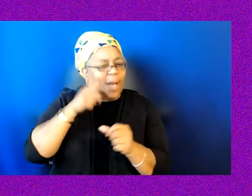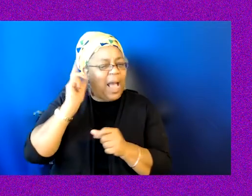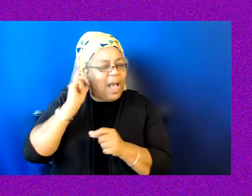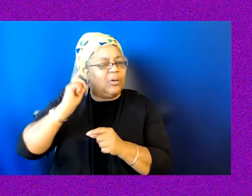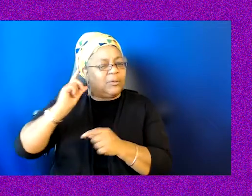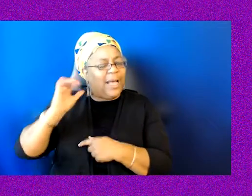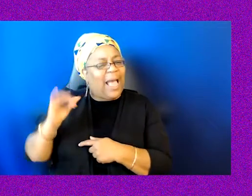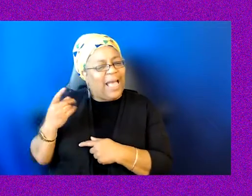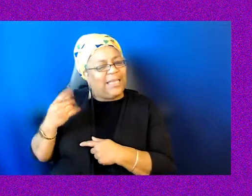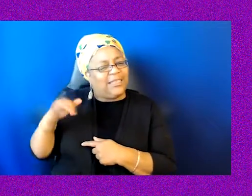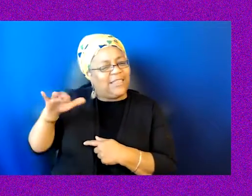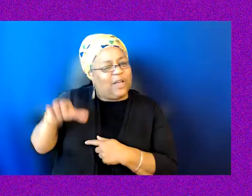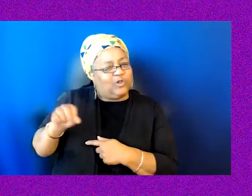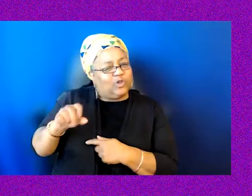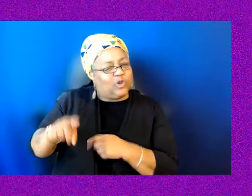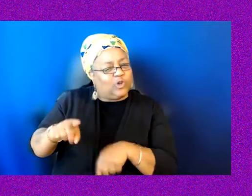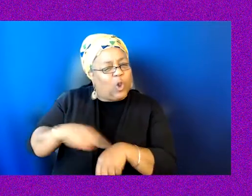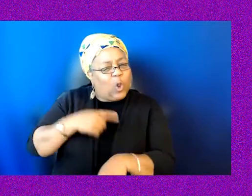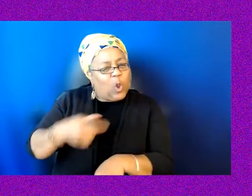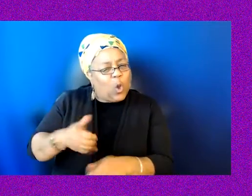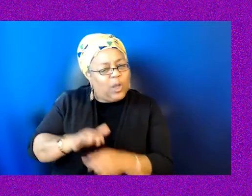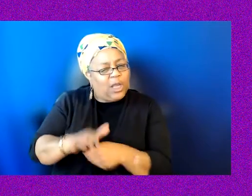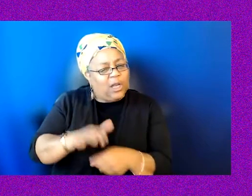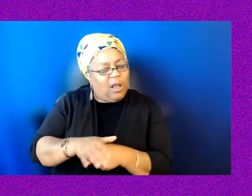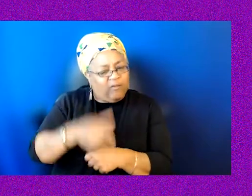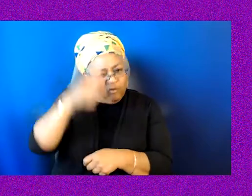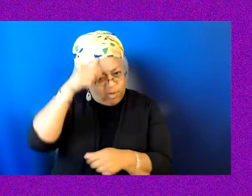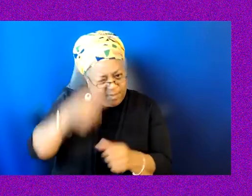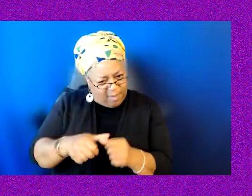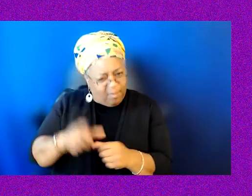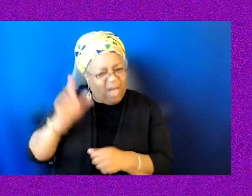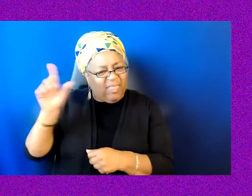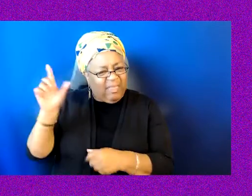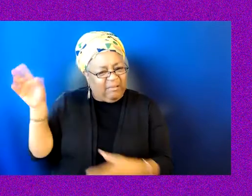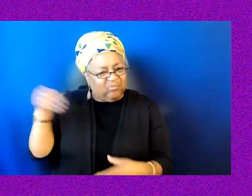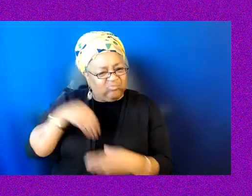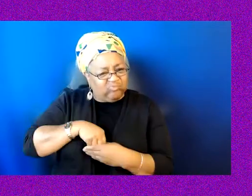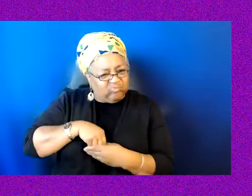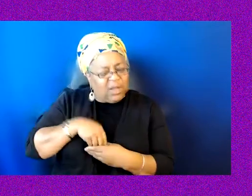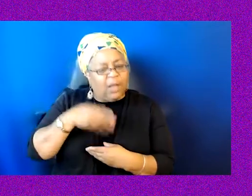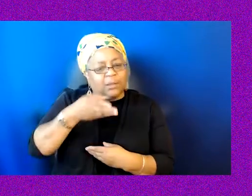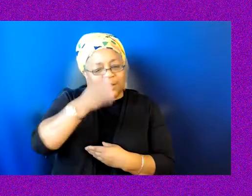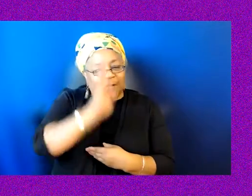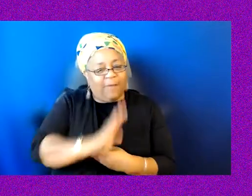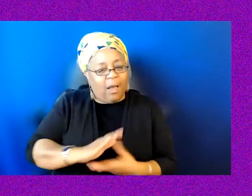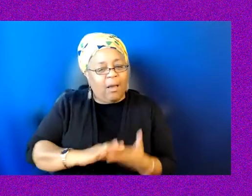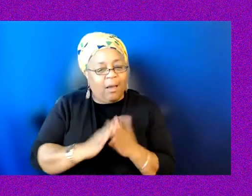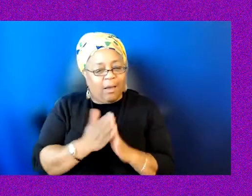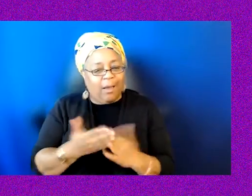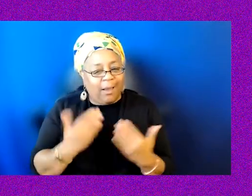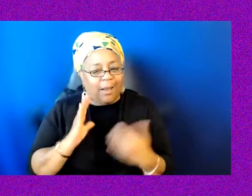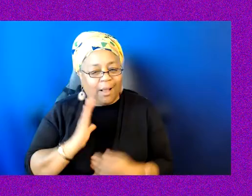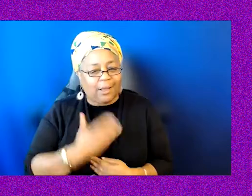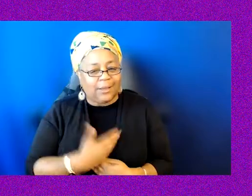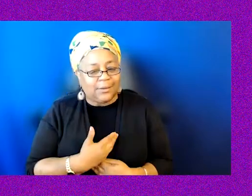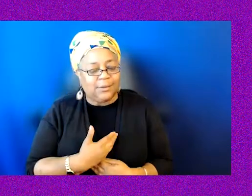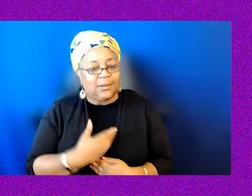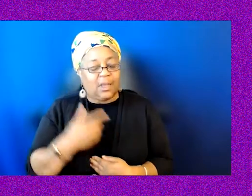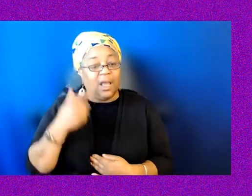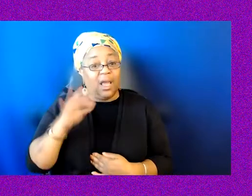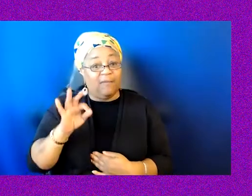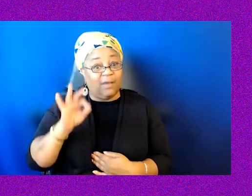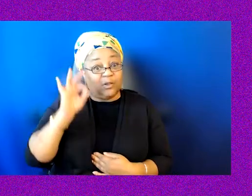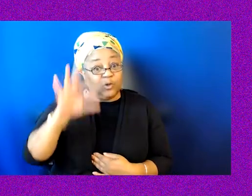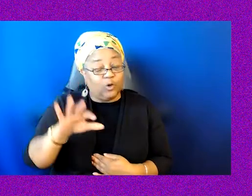y notando los antepasados agarrados de manos, sentados al lado de nosotros, acordándonos de lo divino que somos realmente. ¿Qué tal si le